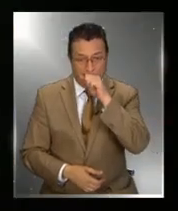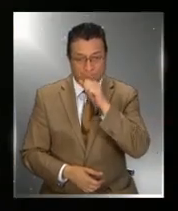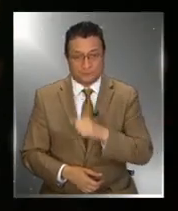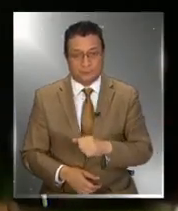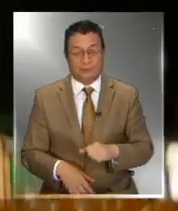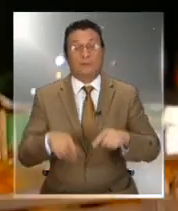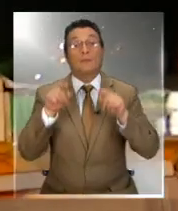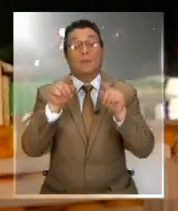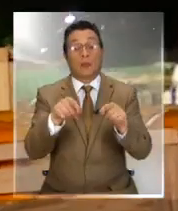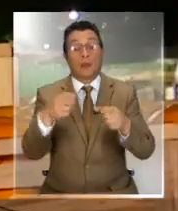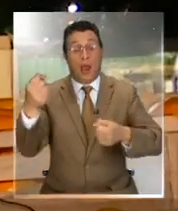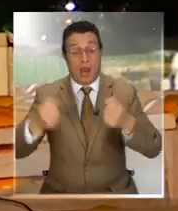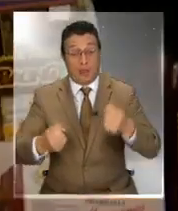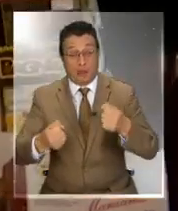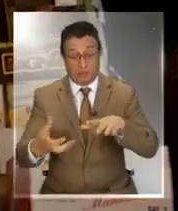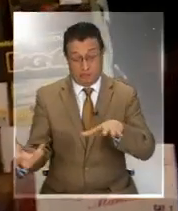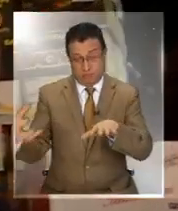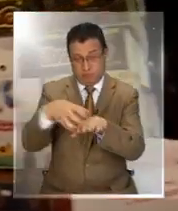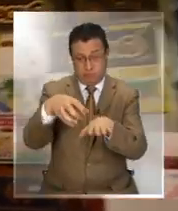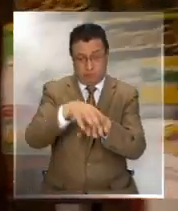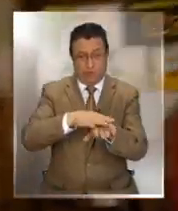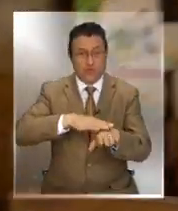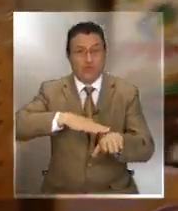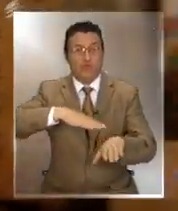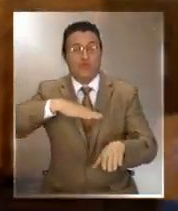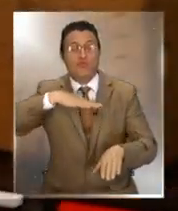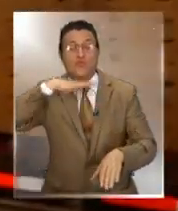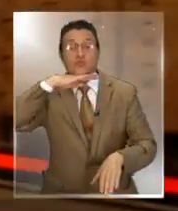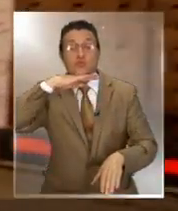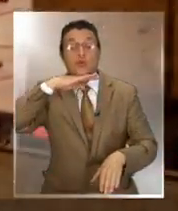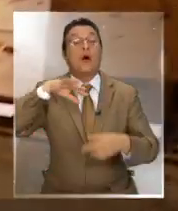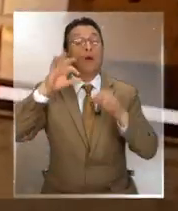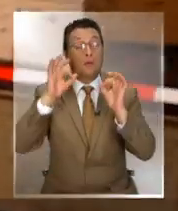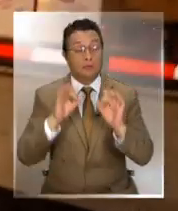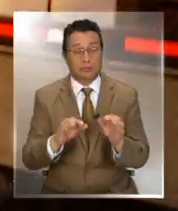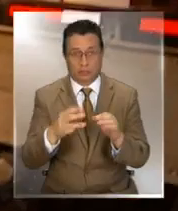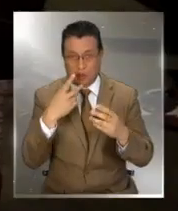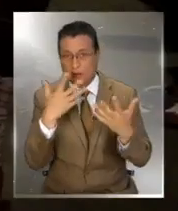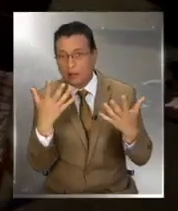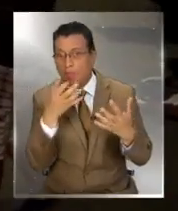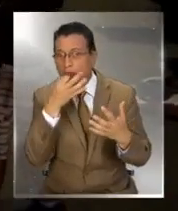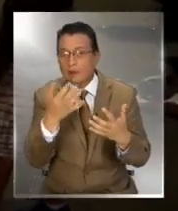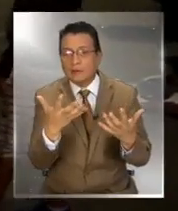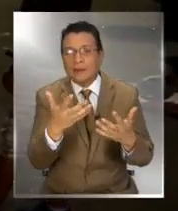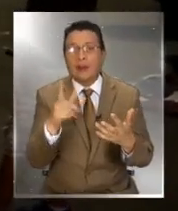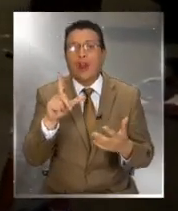Y mientras su camión es cargado a tope, nos revela su particular análisis de Los